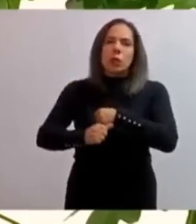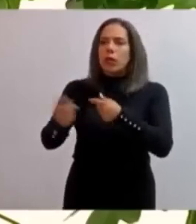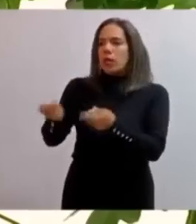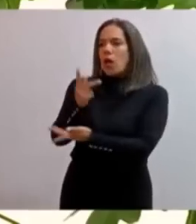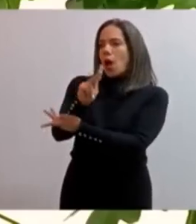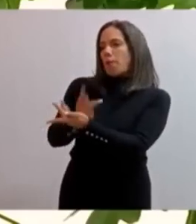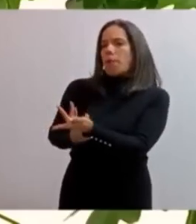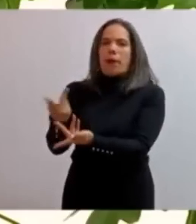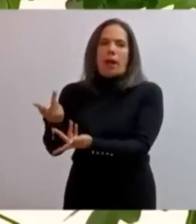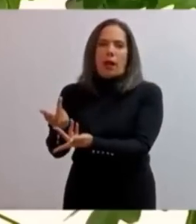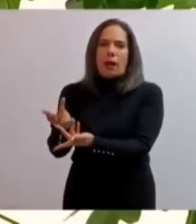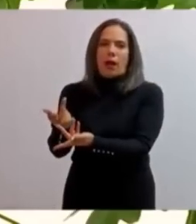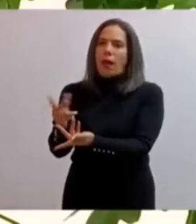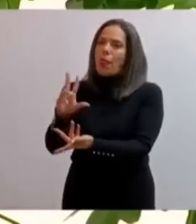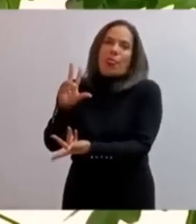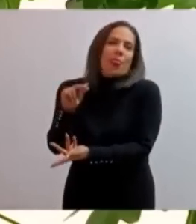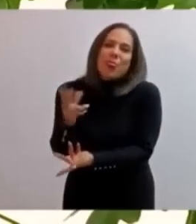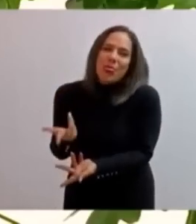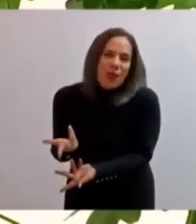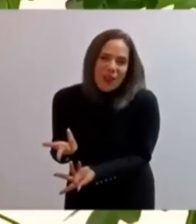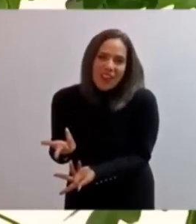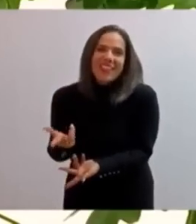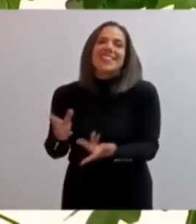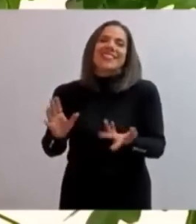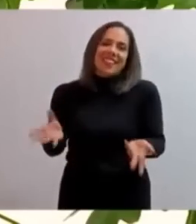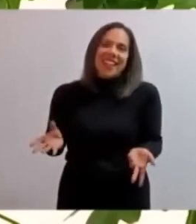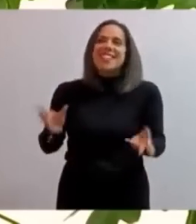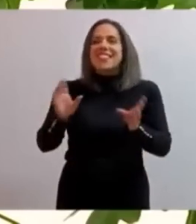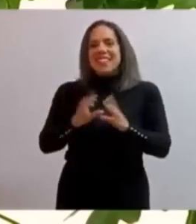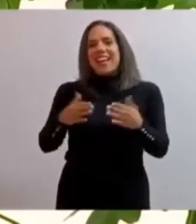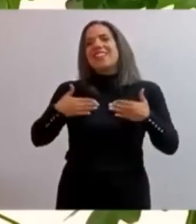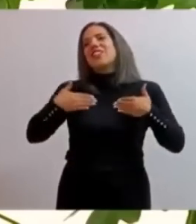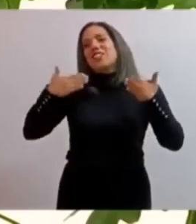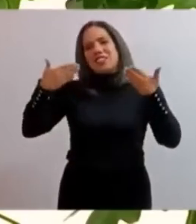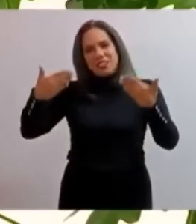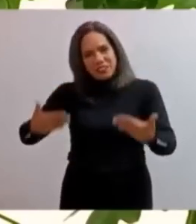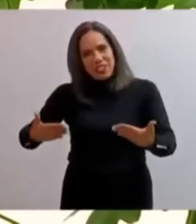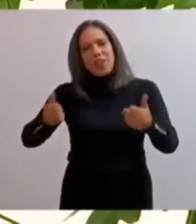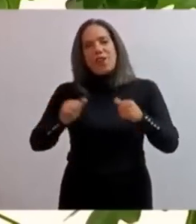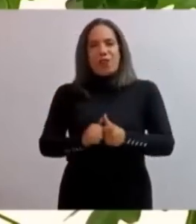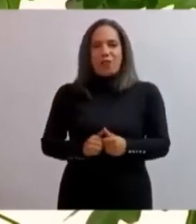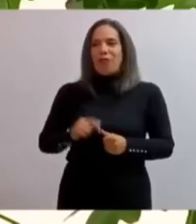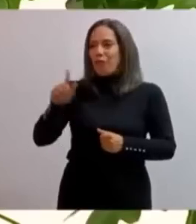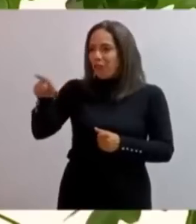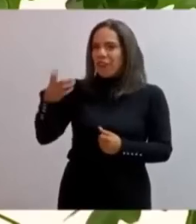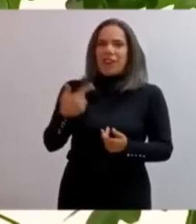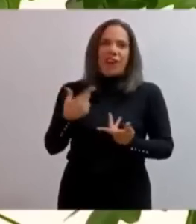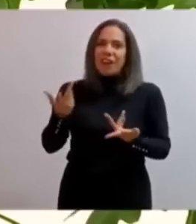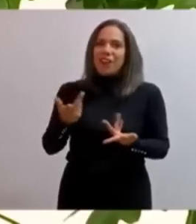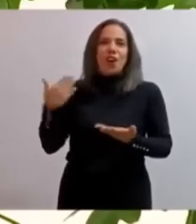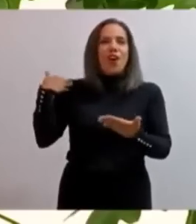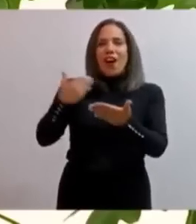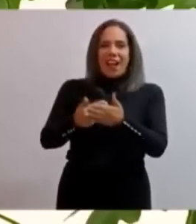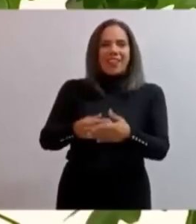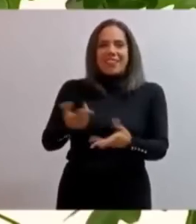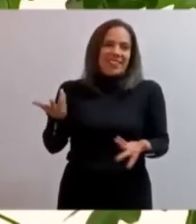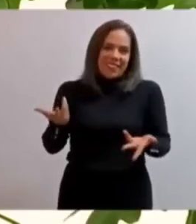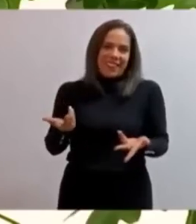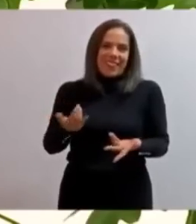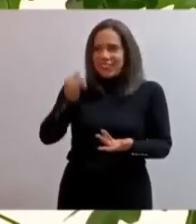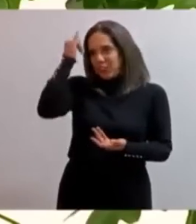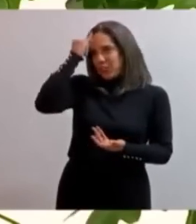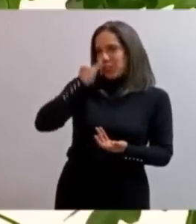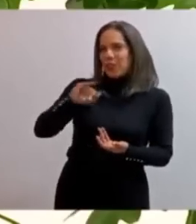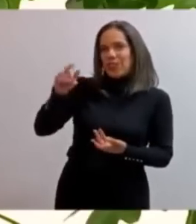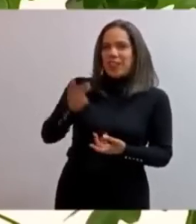ninguna cirugía se hace de esa manera. ¿Por qué? Porque se confía en la profesionalidad de quien la va a desarrollar. Y